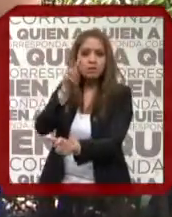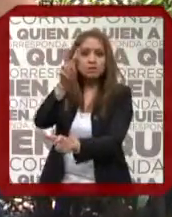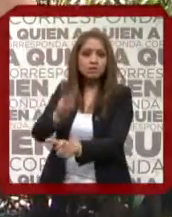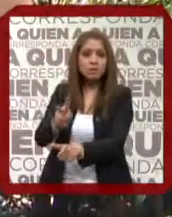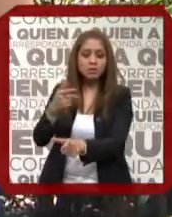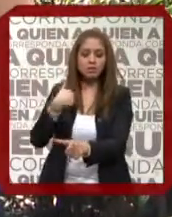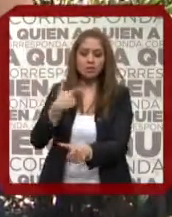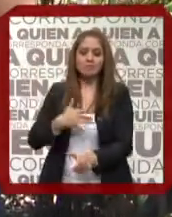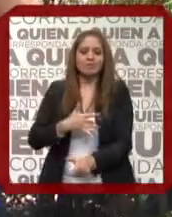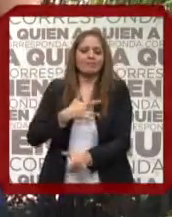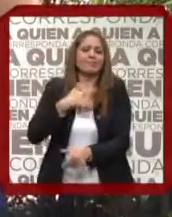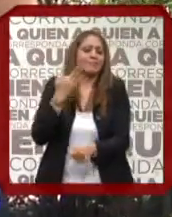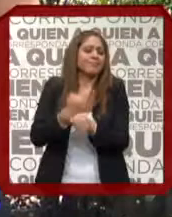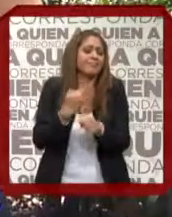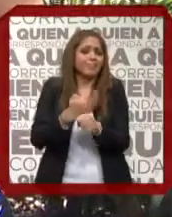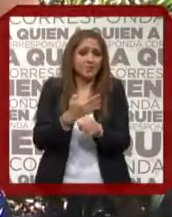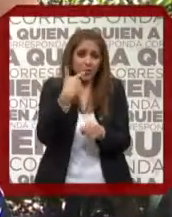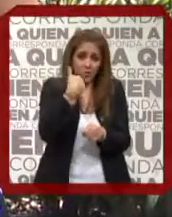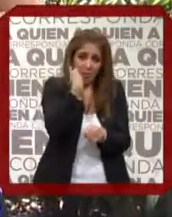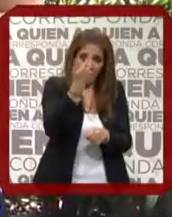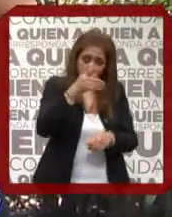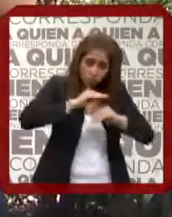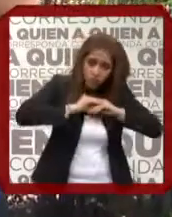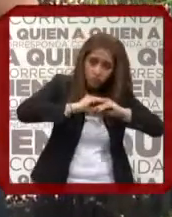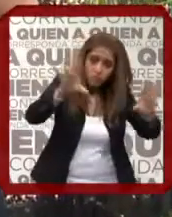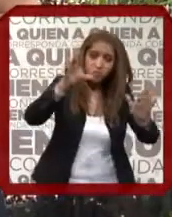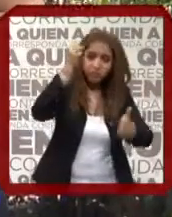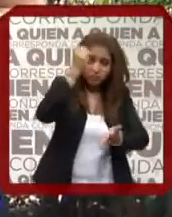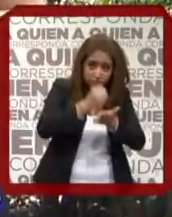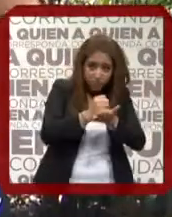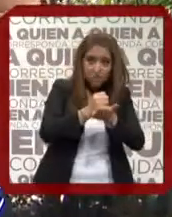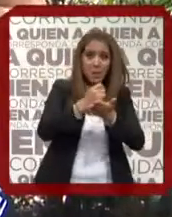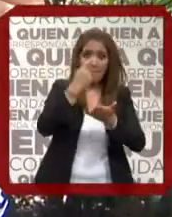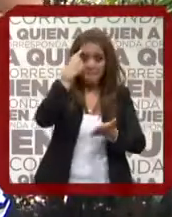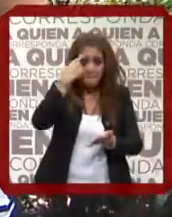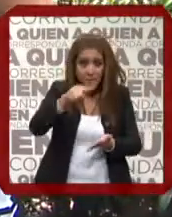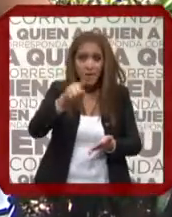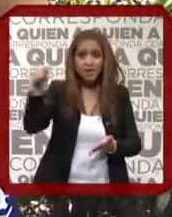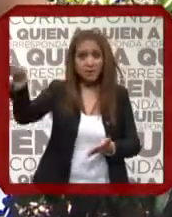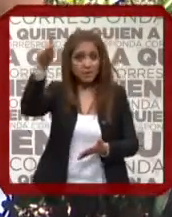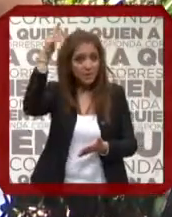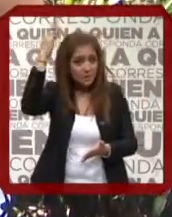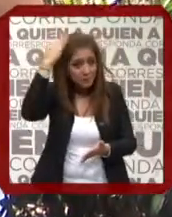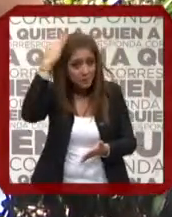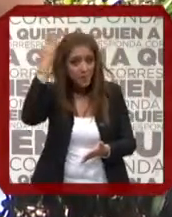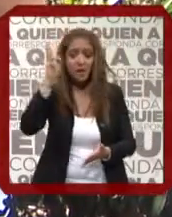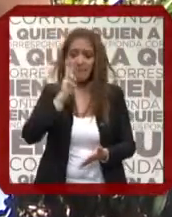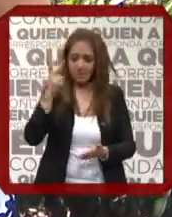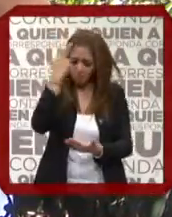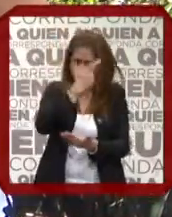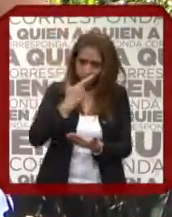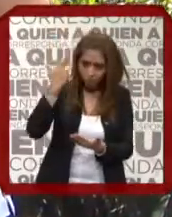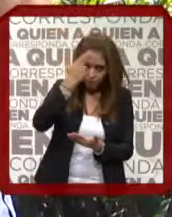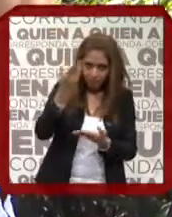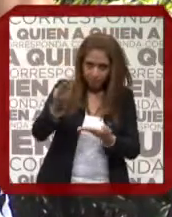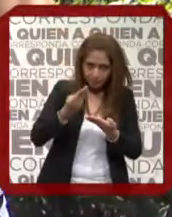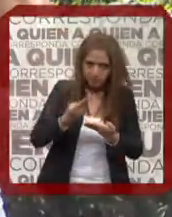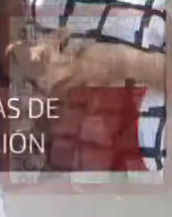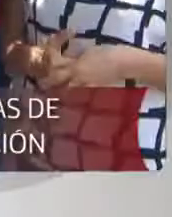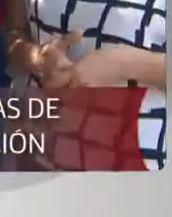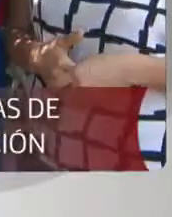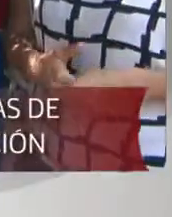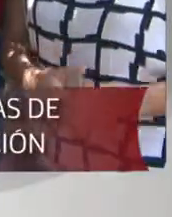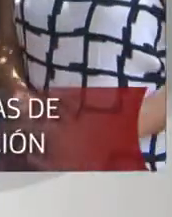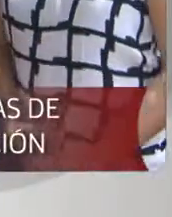fuerte que estoy viviendo y pues es el único medio que quiero acercarme a Pues a las autoridades Para que vean el caso no a ver